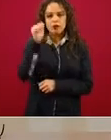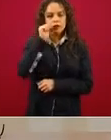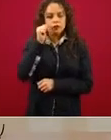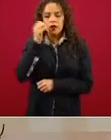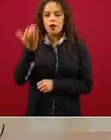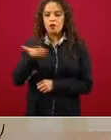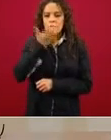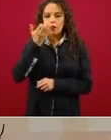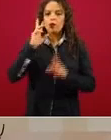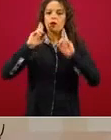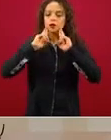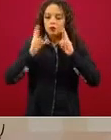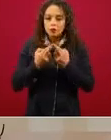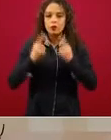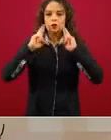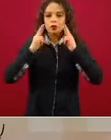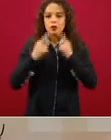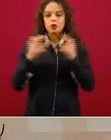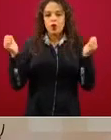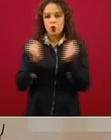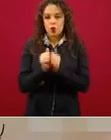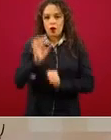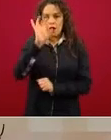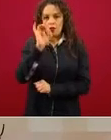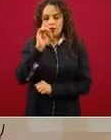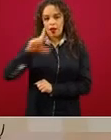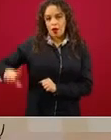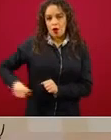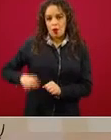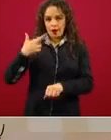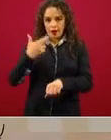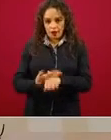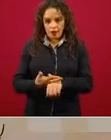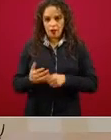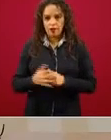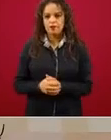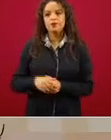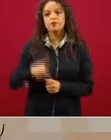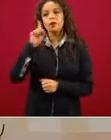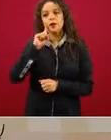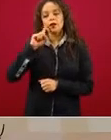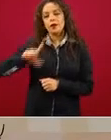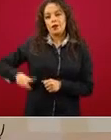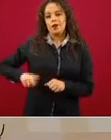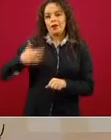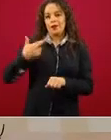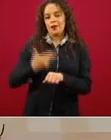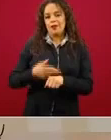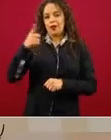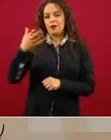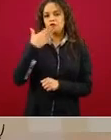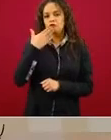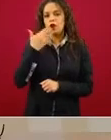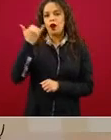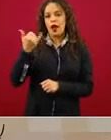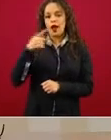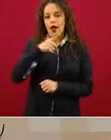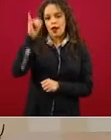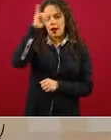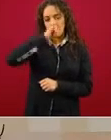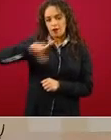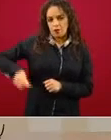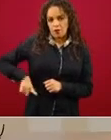tenemos con los gobernadores, los 30 gobernadores, la gobernadora de Sonora y nuestra queridísima jefa de gobierno de la Ciudad de